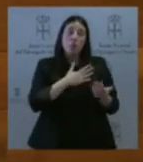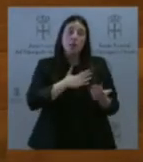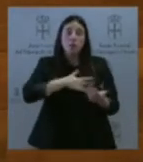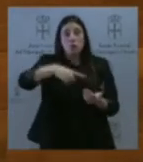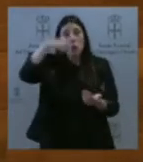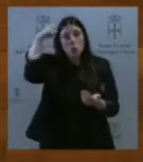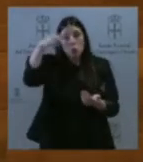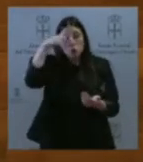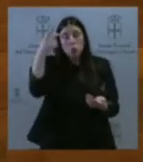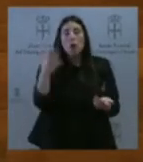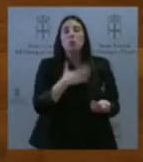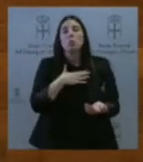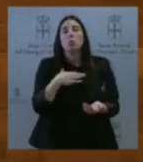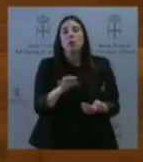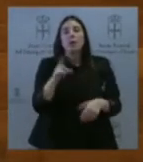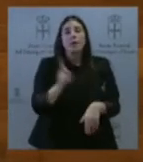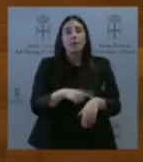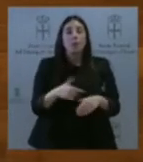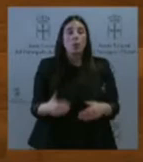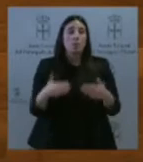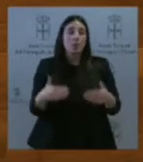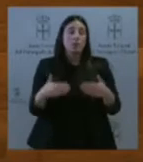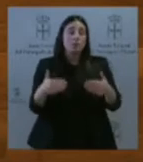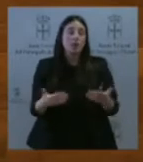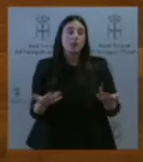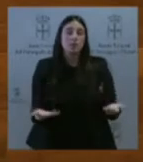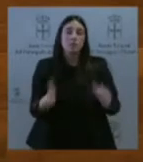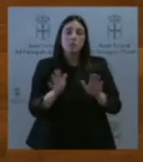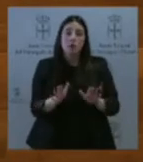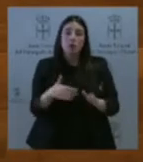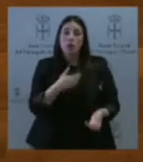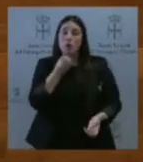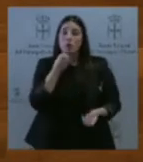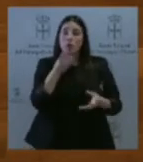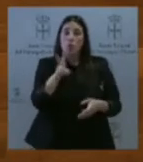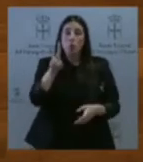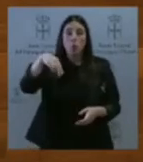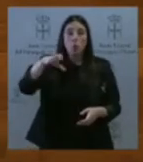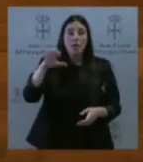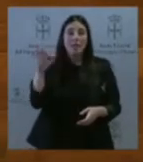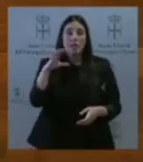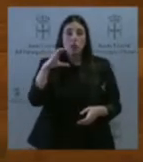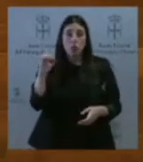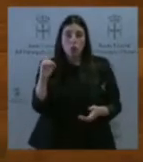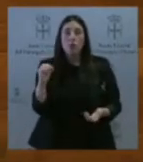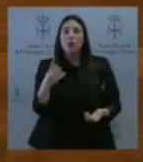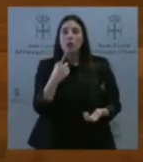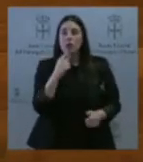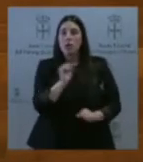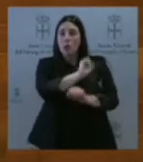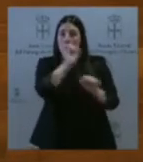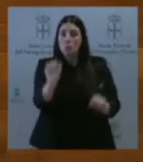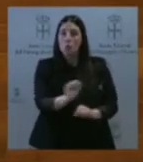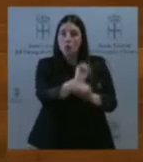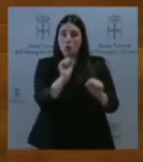de esta Cámara, pero como tiene manifestado la UNESCO, requiere no solo protección frente a condiciones ambientales adversas o